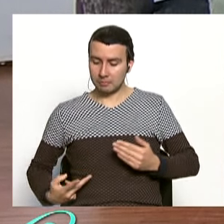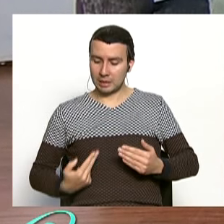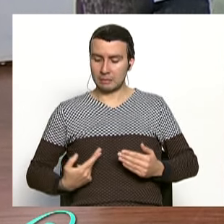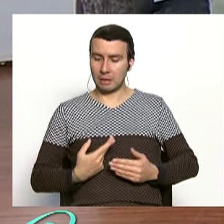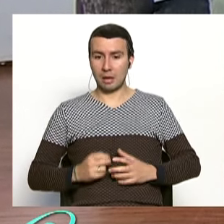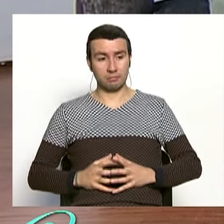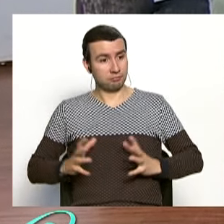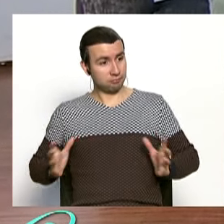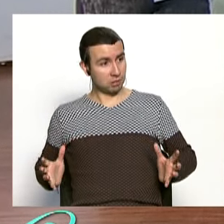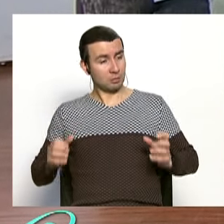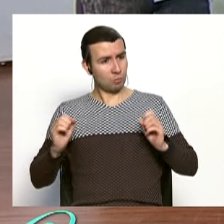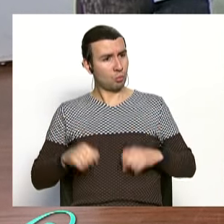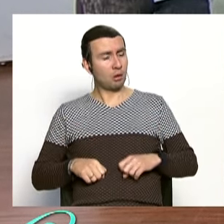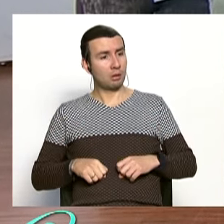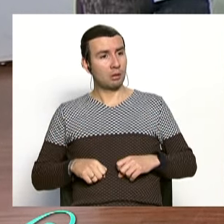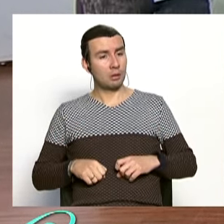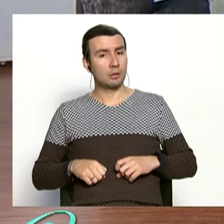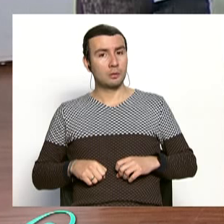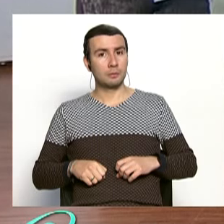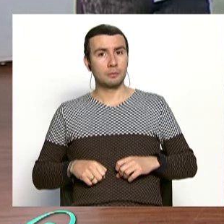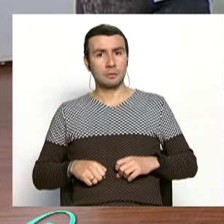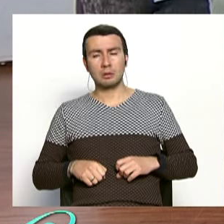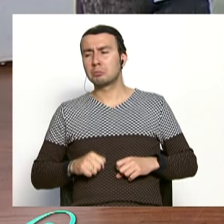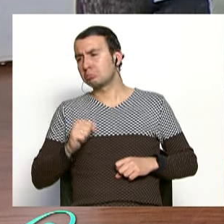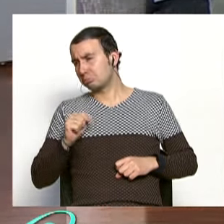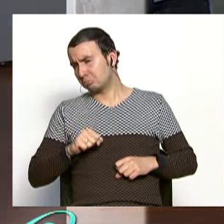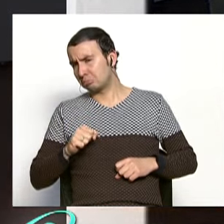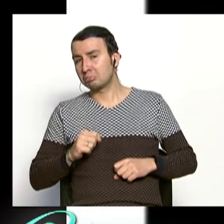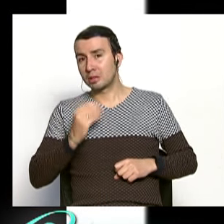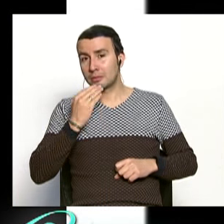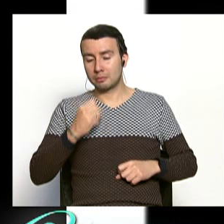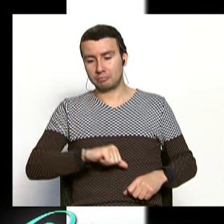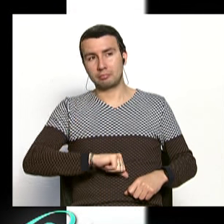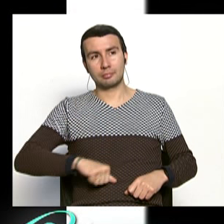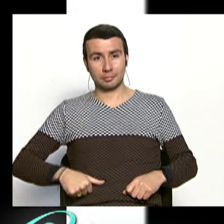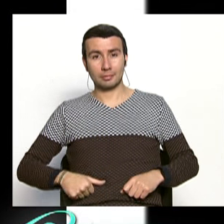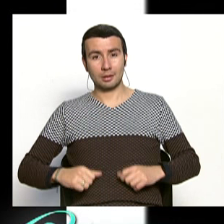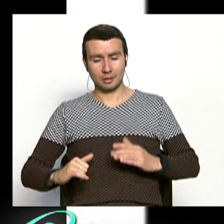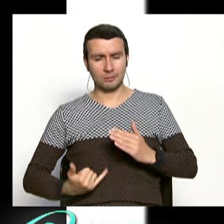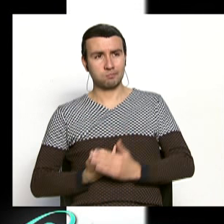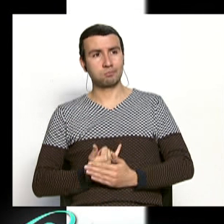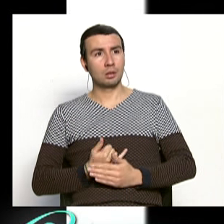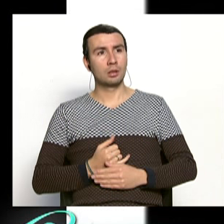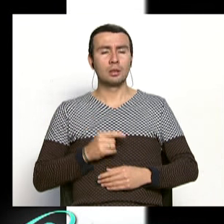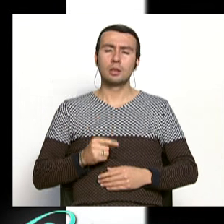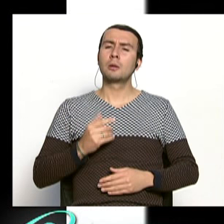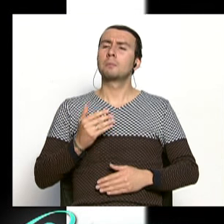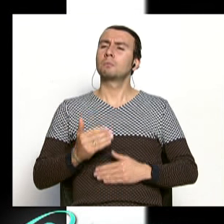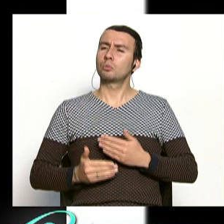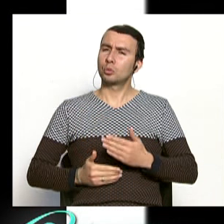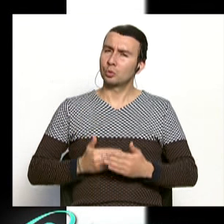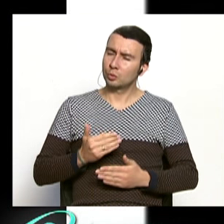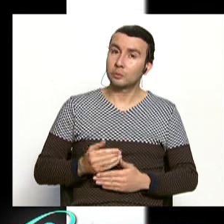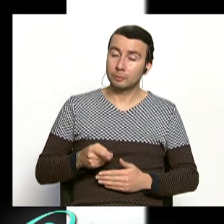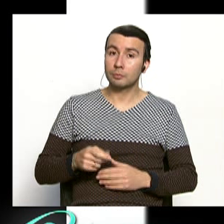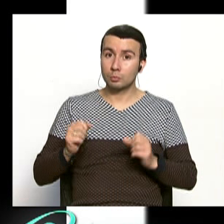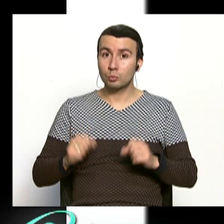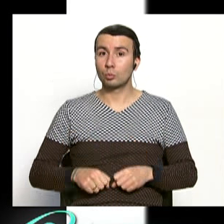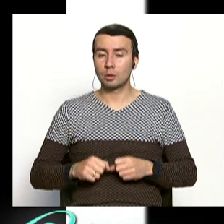adherencias sí la en general la laparoscopia es un procedimiento que puede